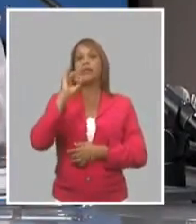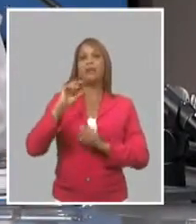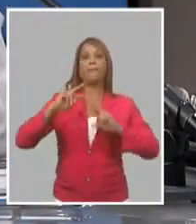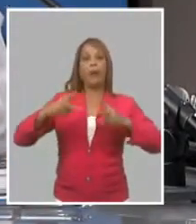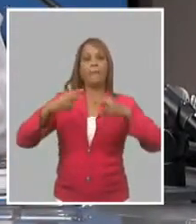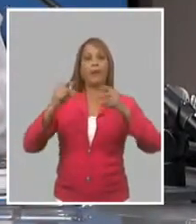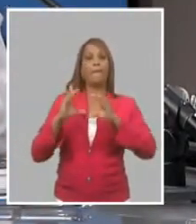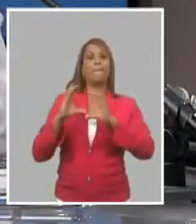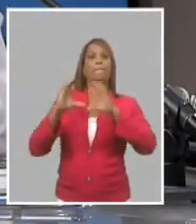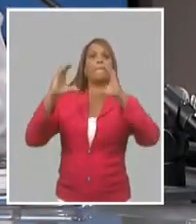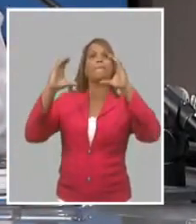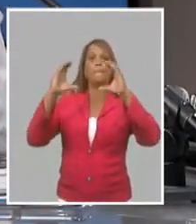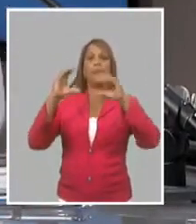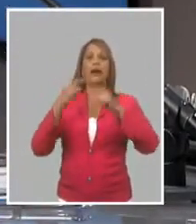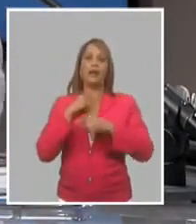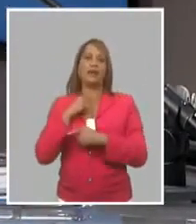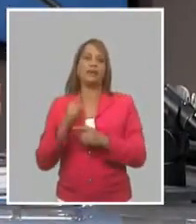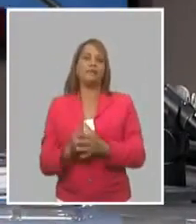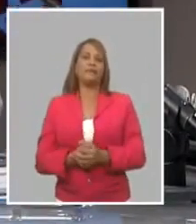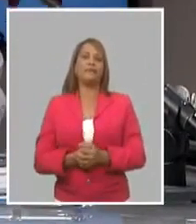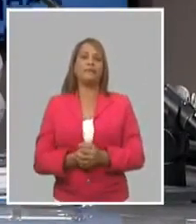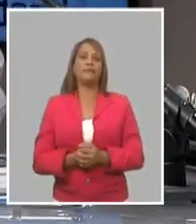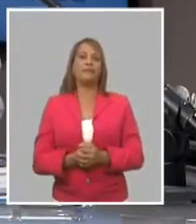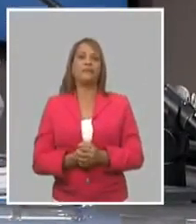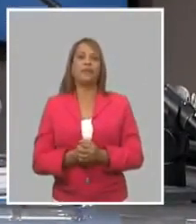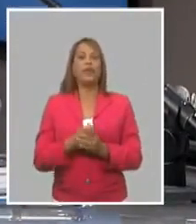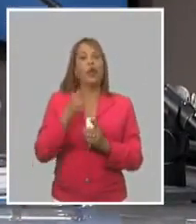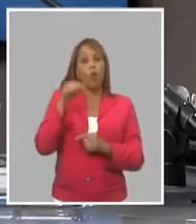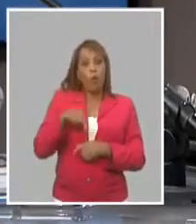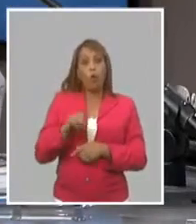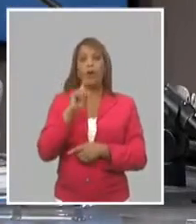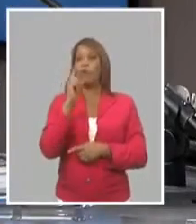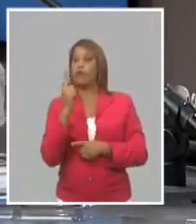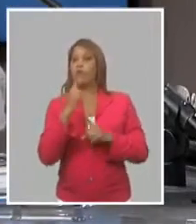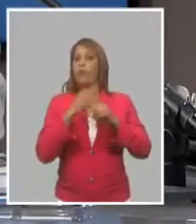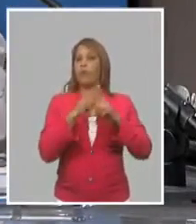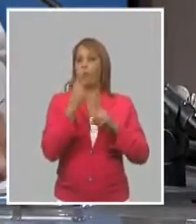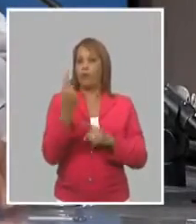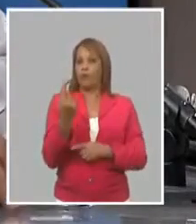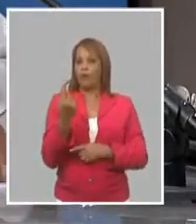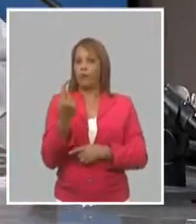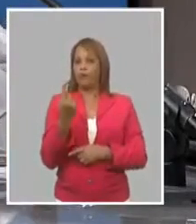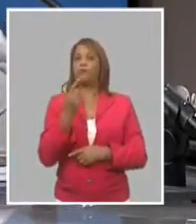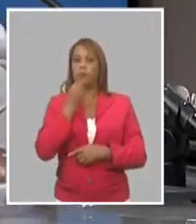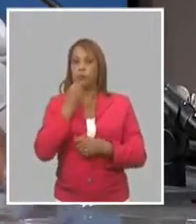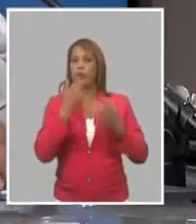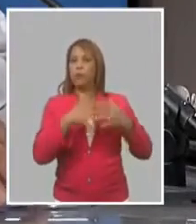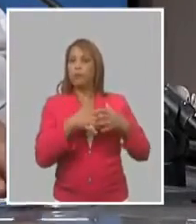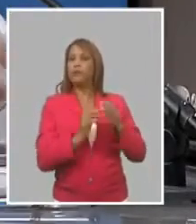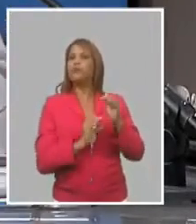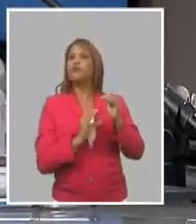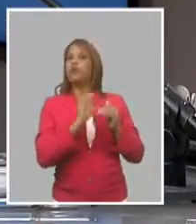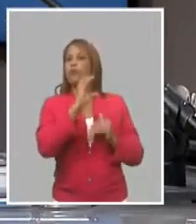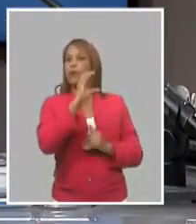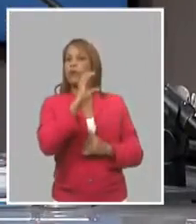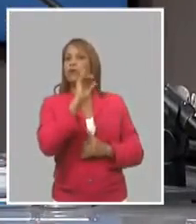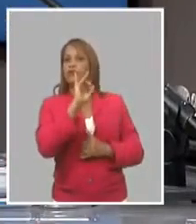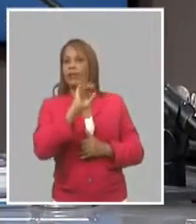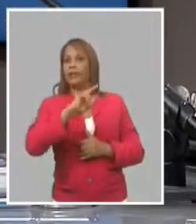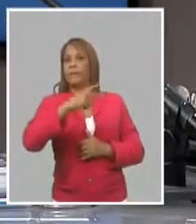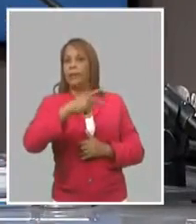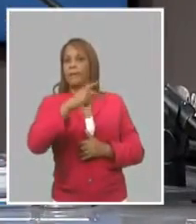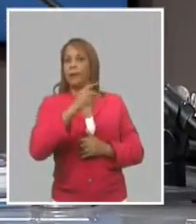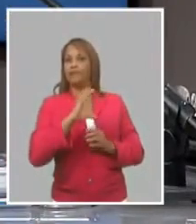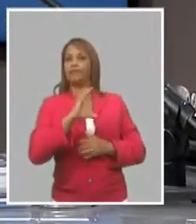7 veces. Es decir, tú hoy lo formas uno por uno y te estamos diciendo, tú lo puedes subir 7 veces.